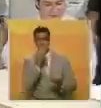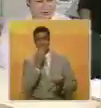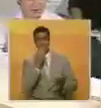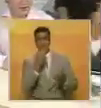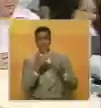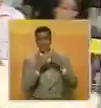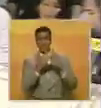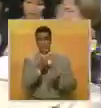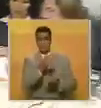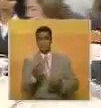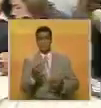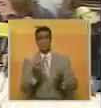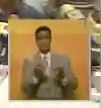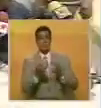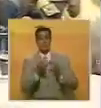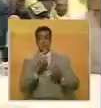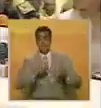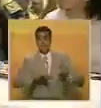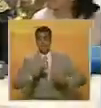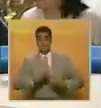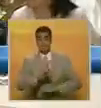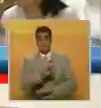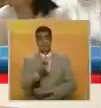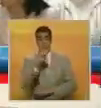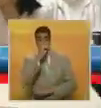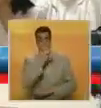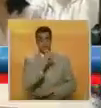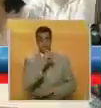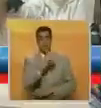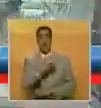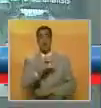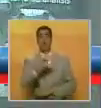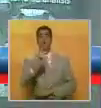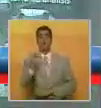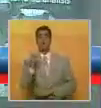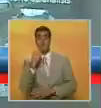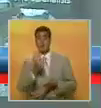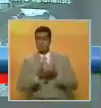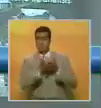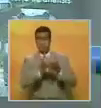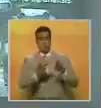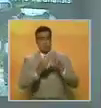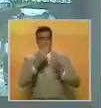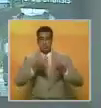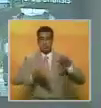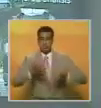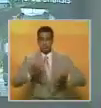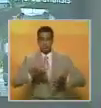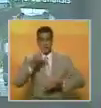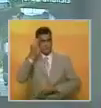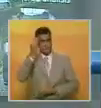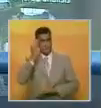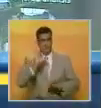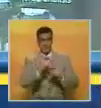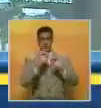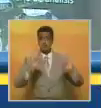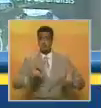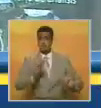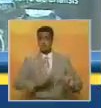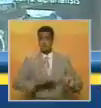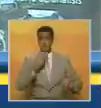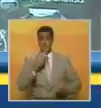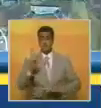parte de la investigación. Señala que en 21 años COFAPVIC ha colaborado con la justicia. Creen que las instituciones están